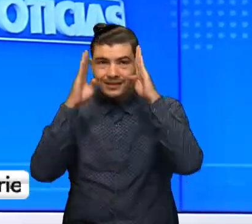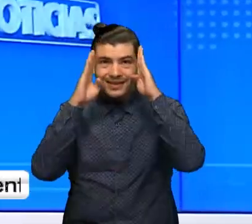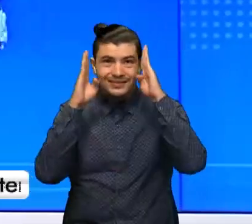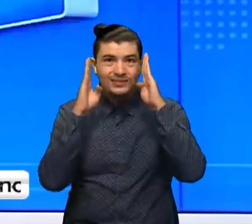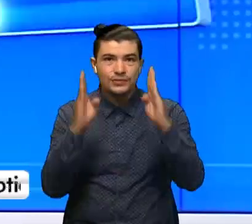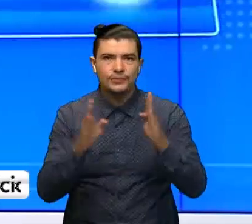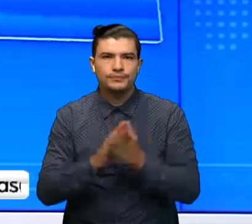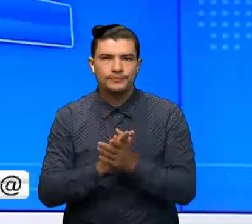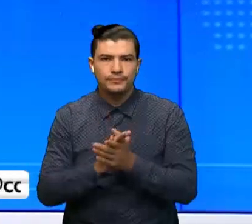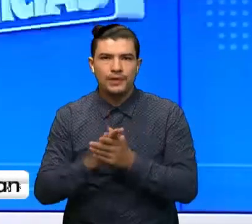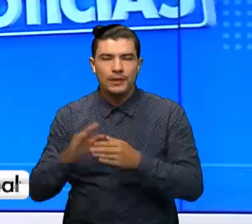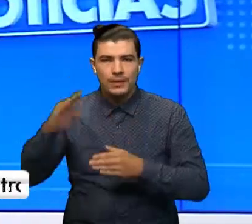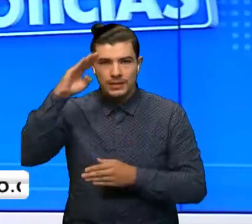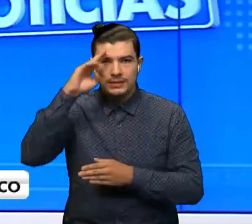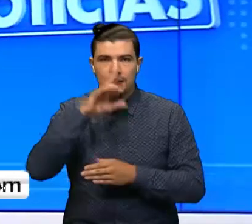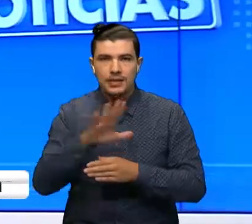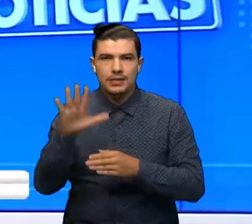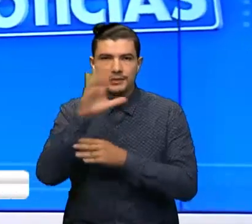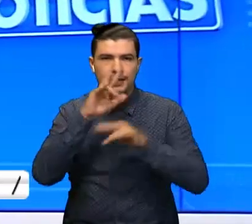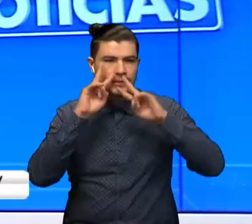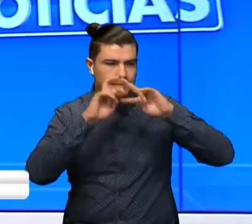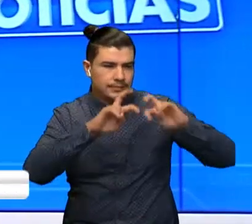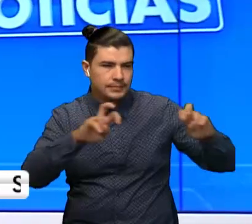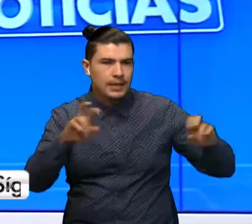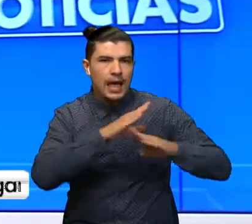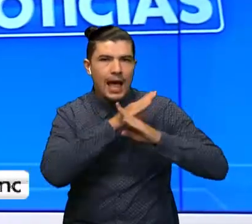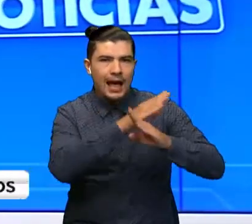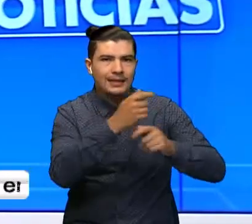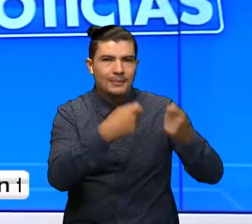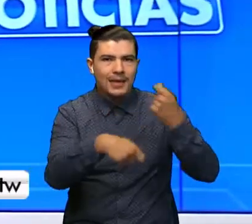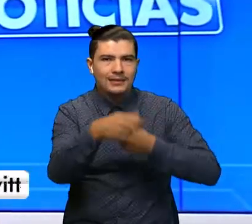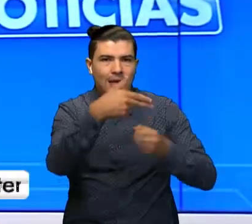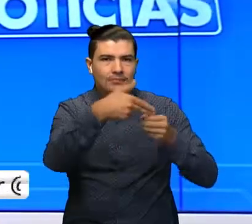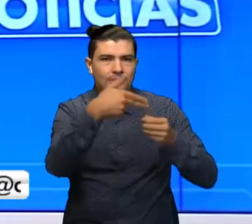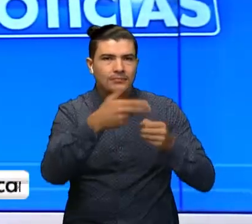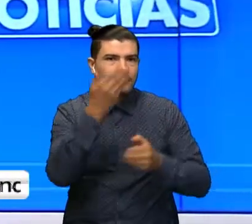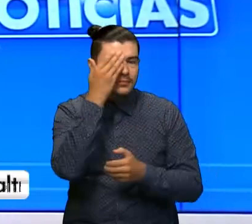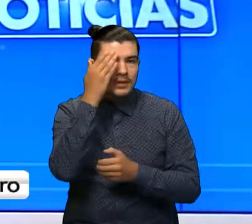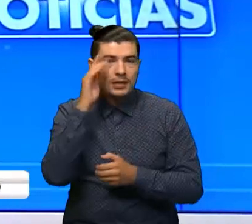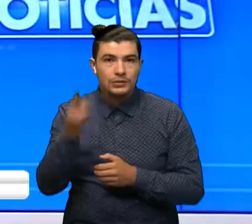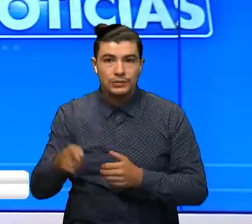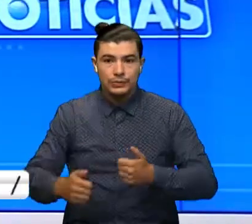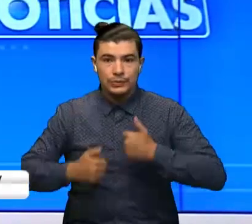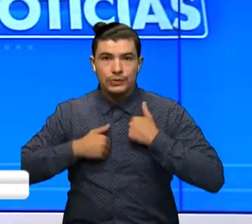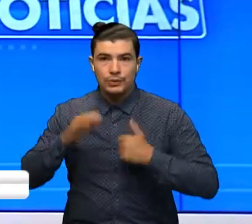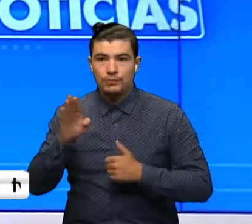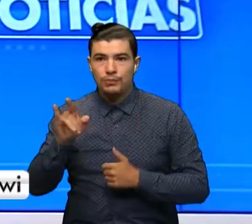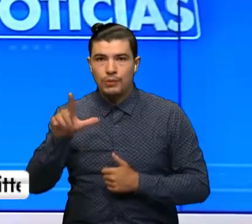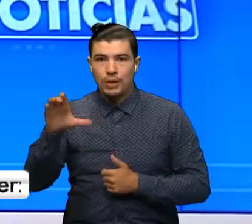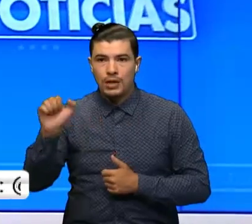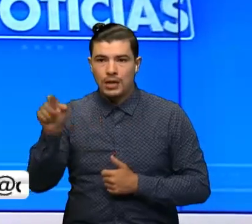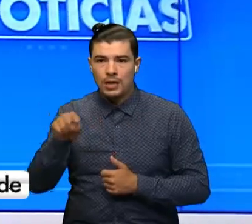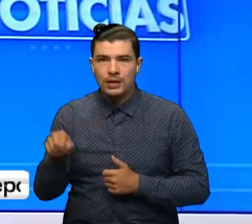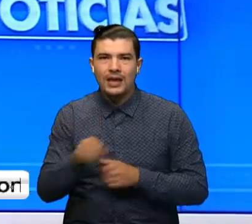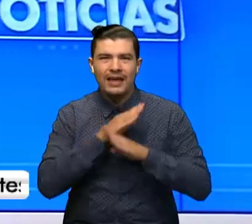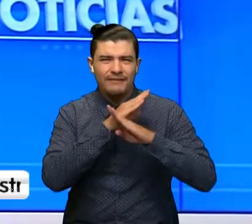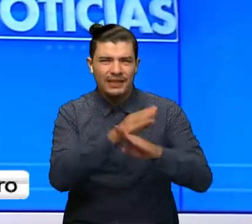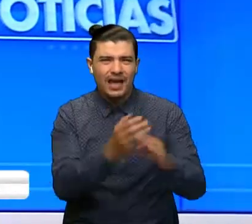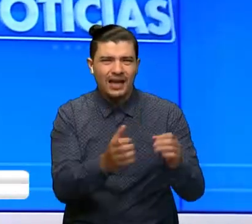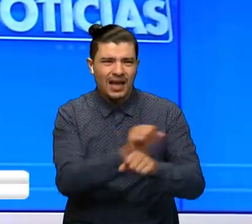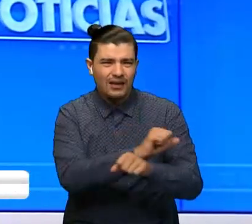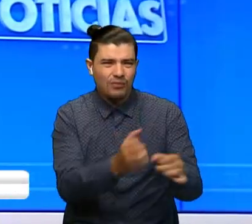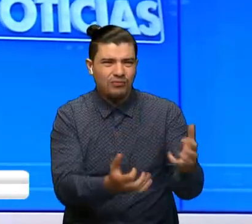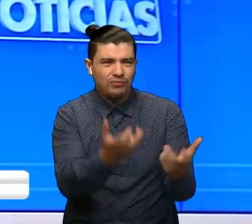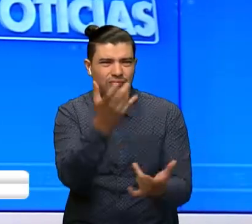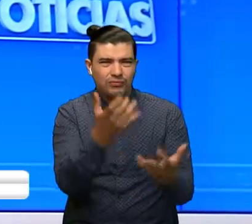En medio de un operativo anticontrabando de hidrocarburos en Tibú, soldados de la Fuerza de Tarea Vulcano evitaron la quema de vehículos en una zonada perpetrada